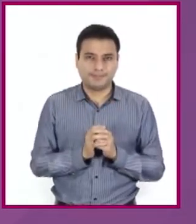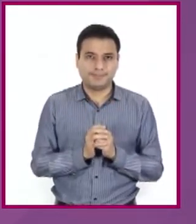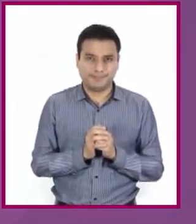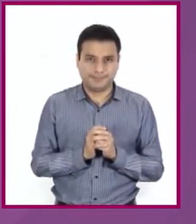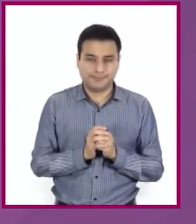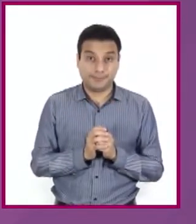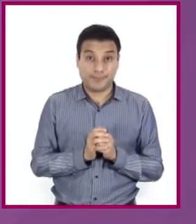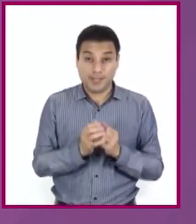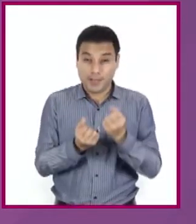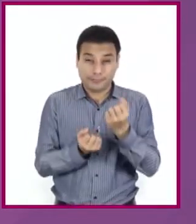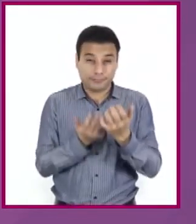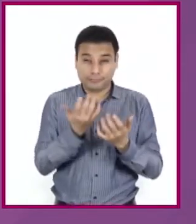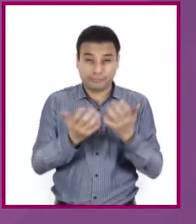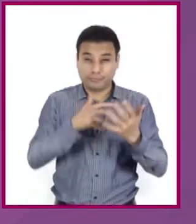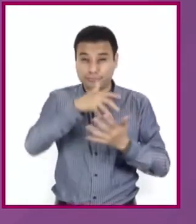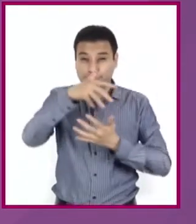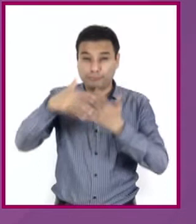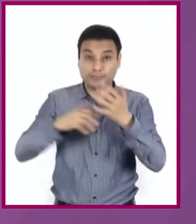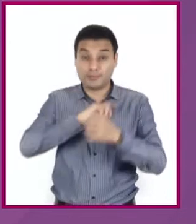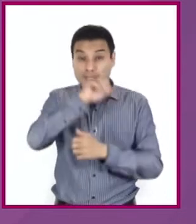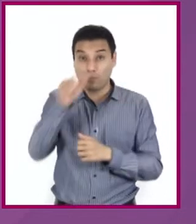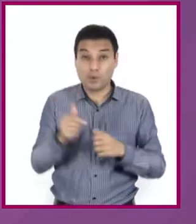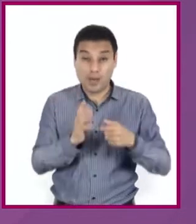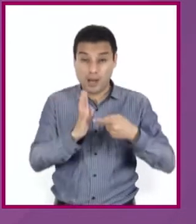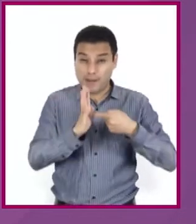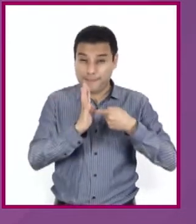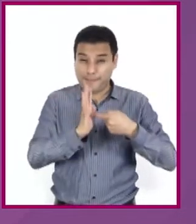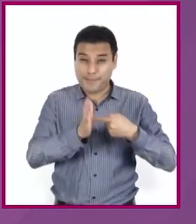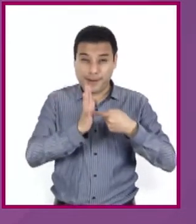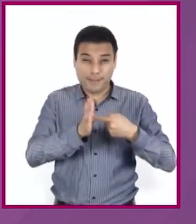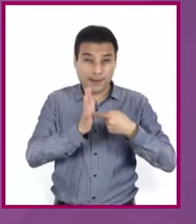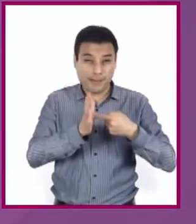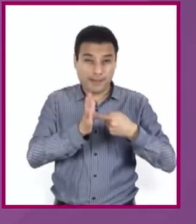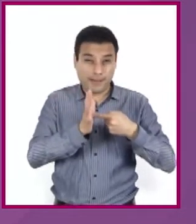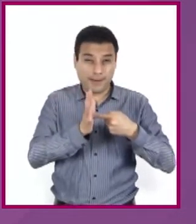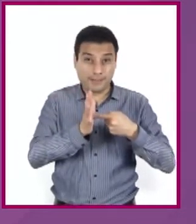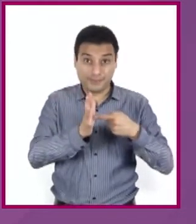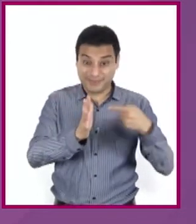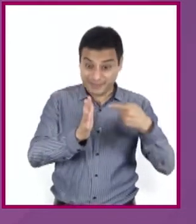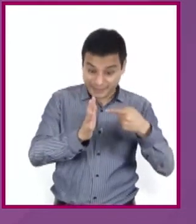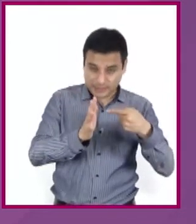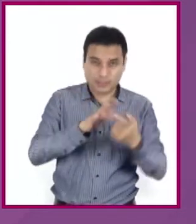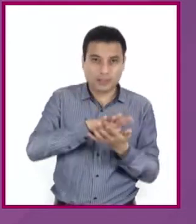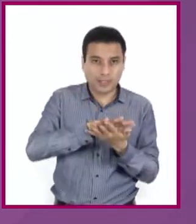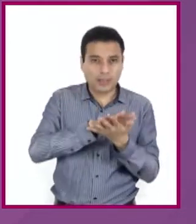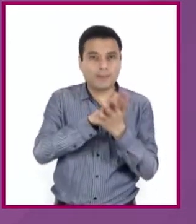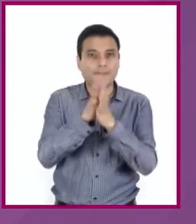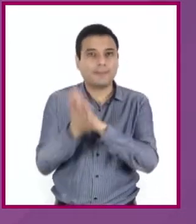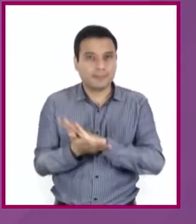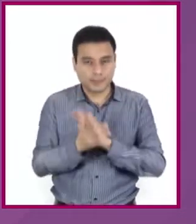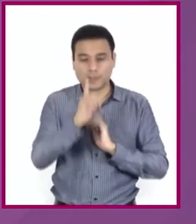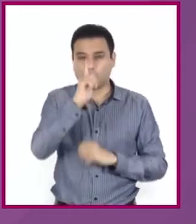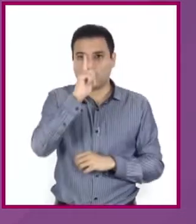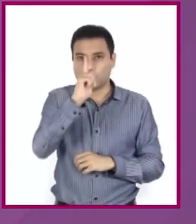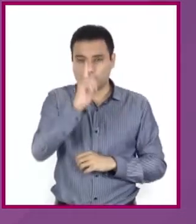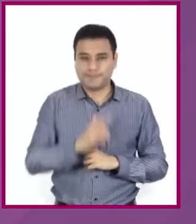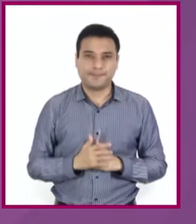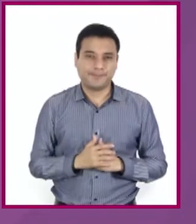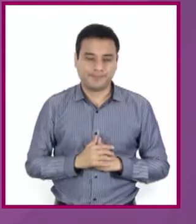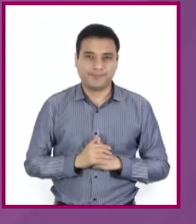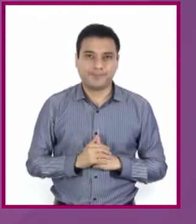El vapor hace girar turbinas que, junto a un generador, convierten la energía mecánica de rotación en energía